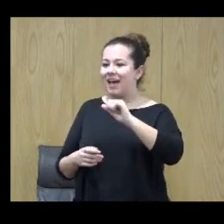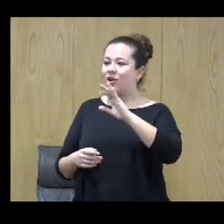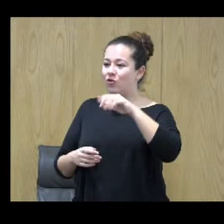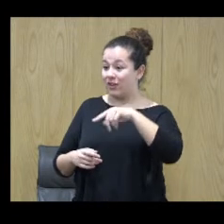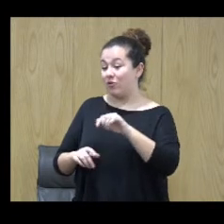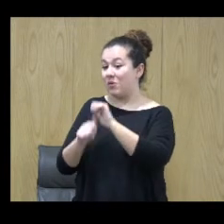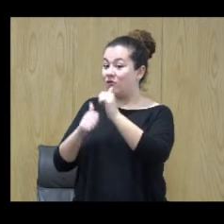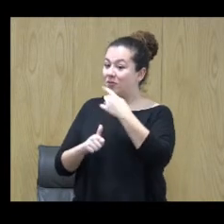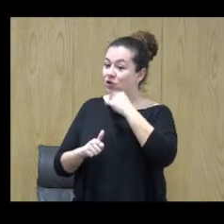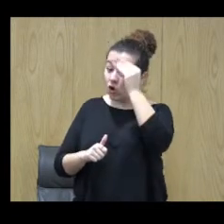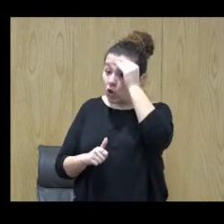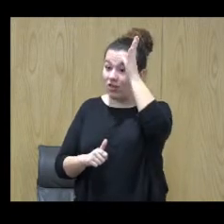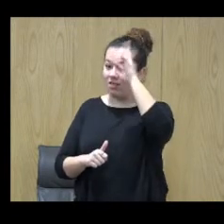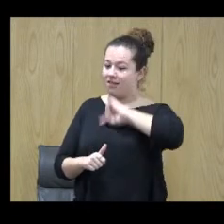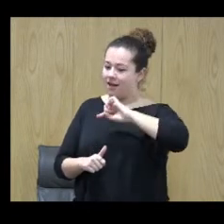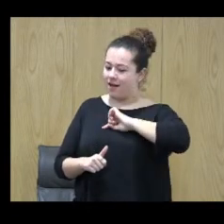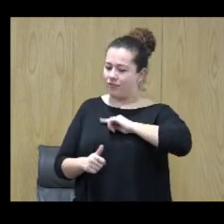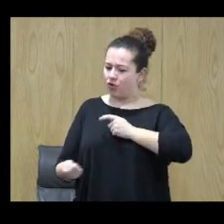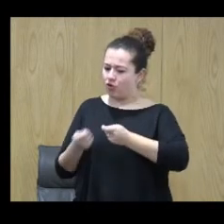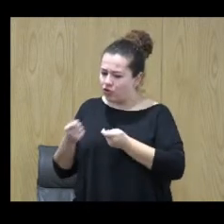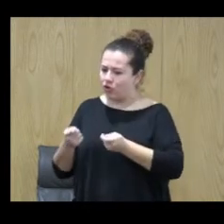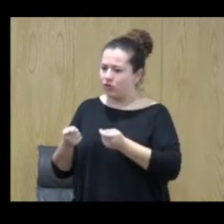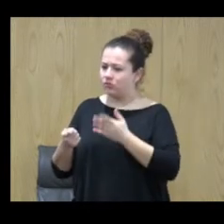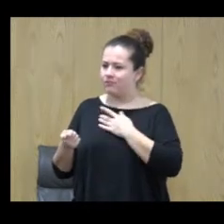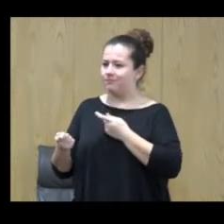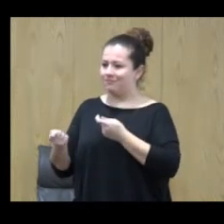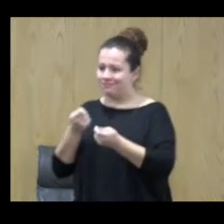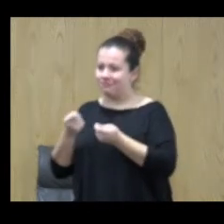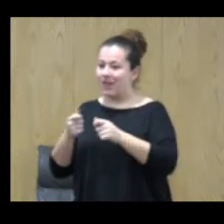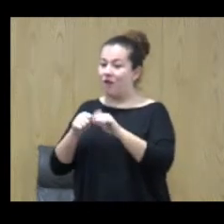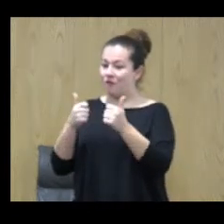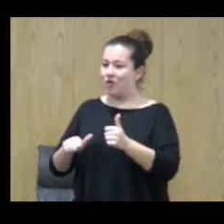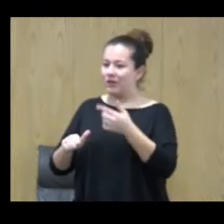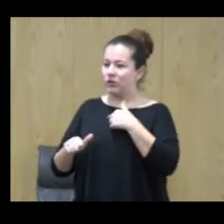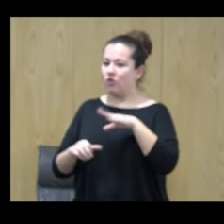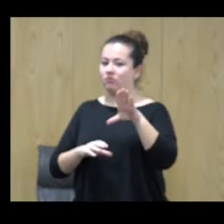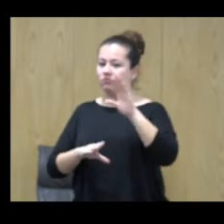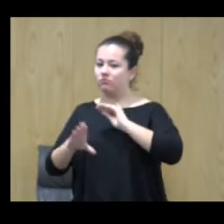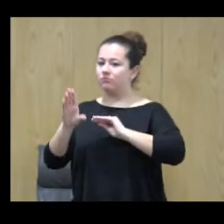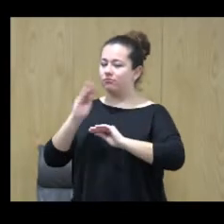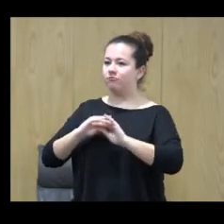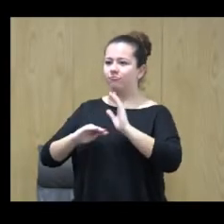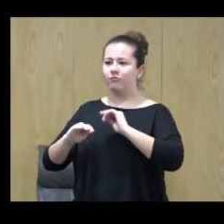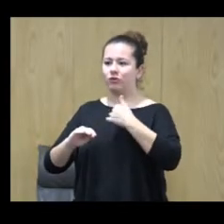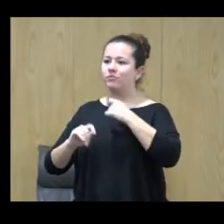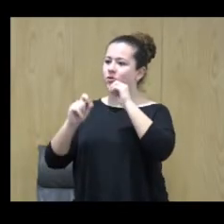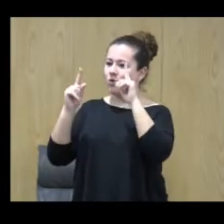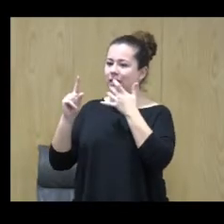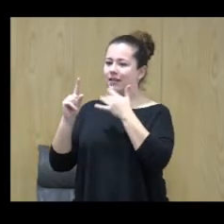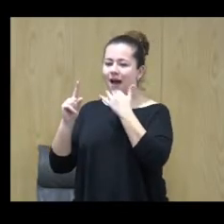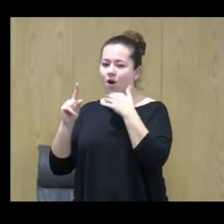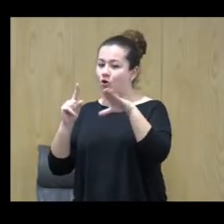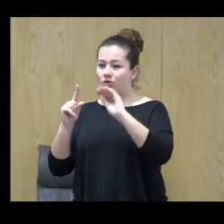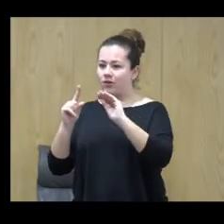conciencia, tengo control y me regulo en la forma que voy comprendiendo. Es decir, yo me doy cuenta cuando no entiendo algo, me